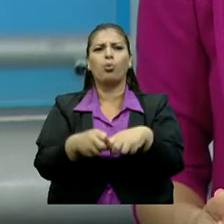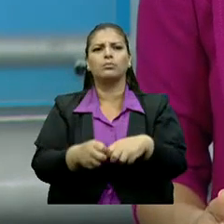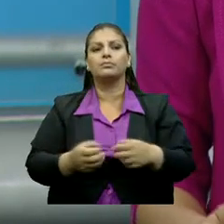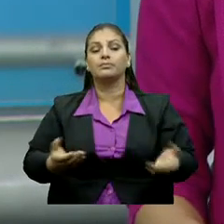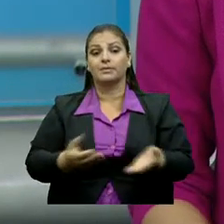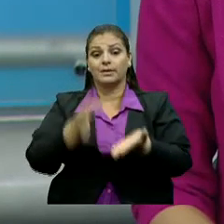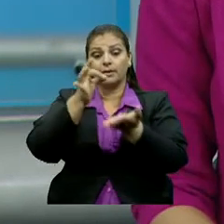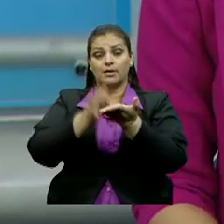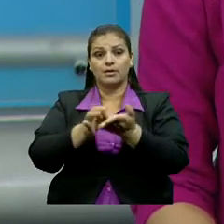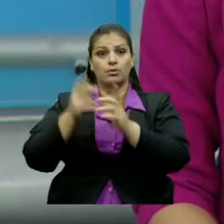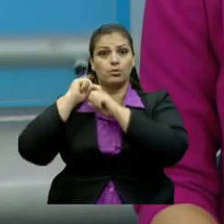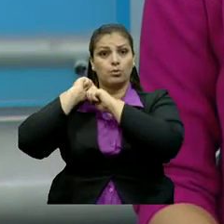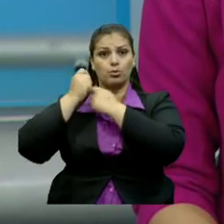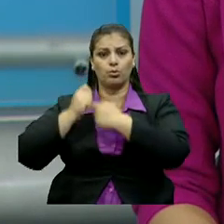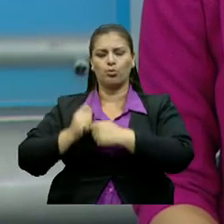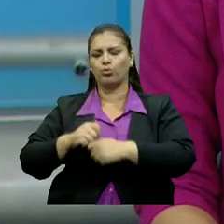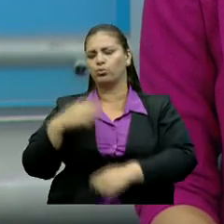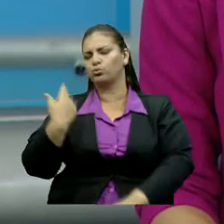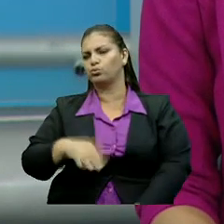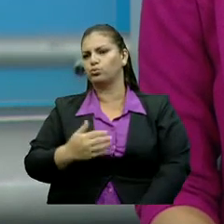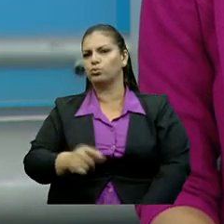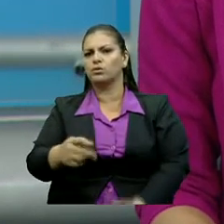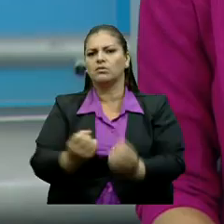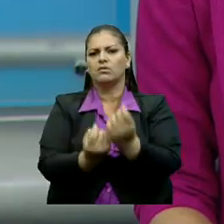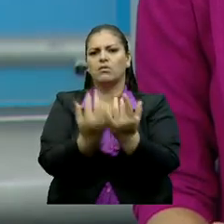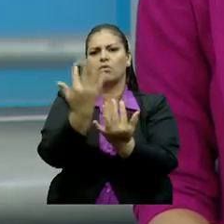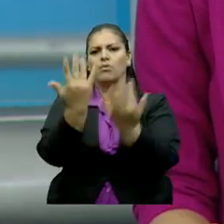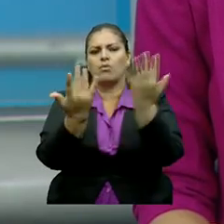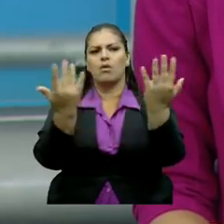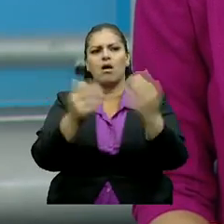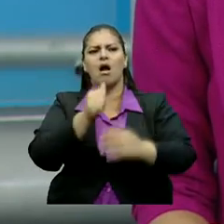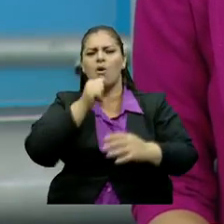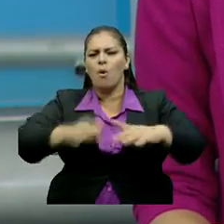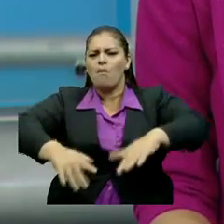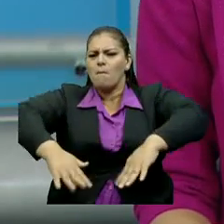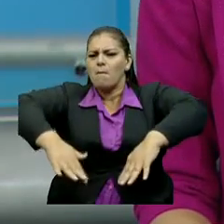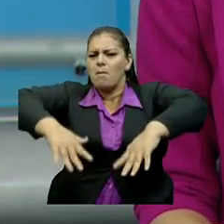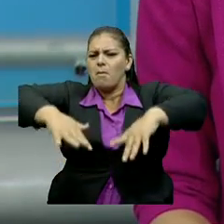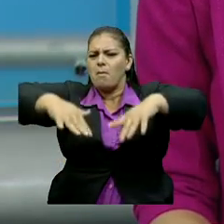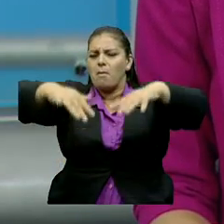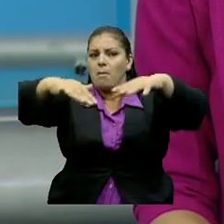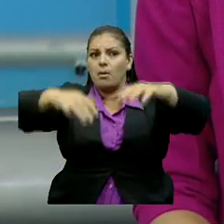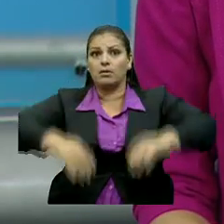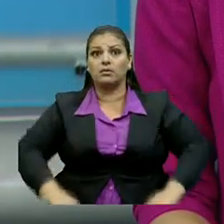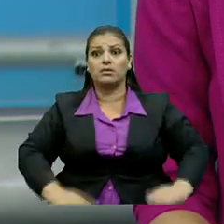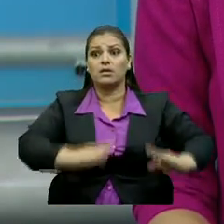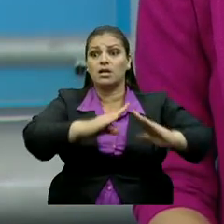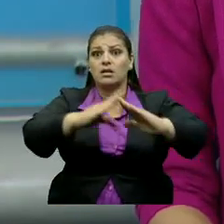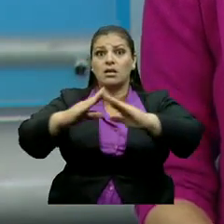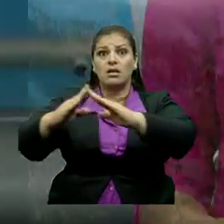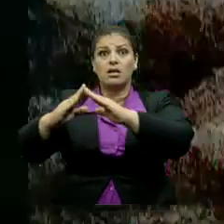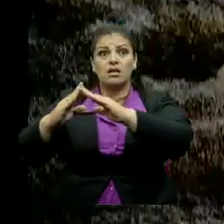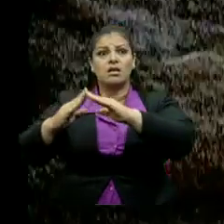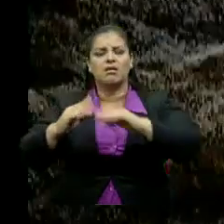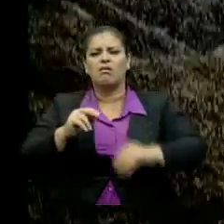están bajo el agua y las familias no pueden salir de sus casas por las inundaciones.